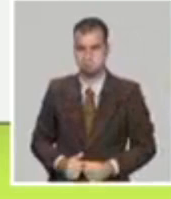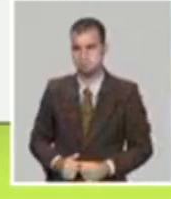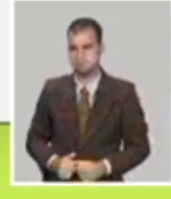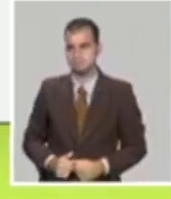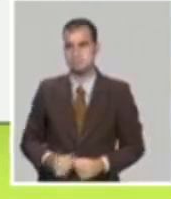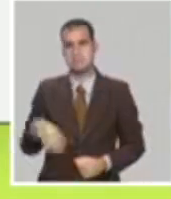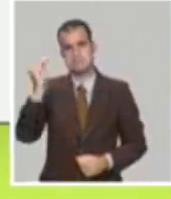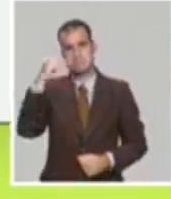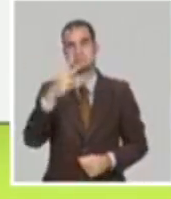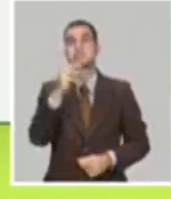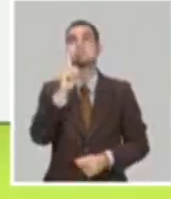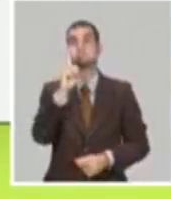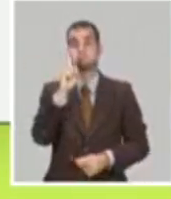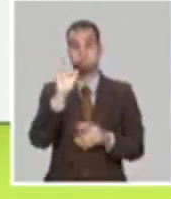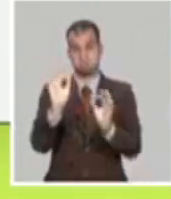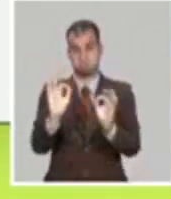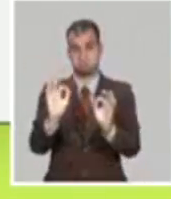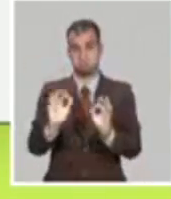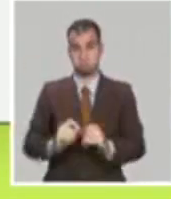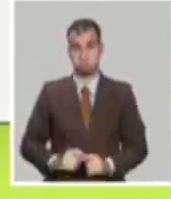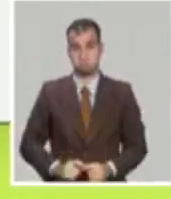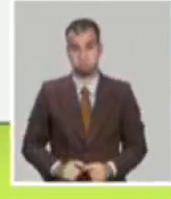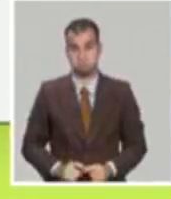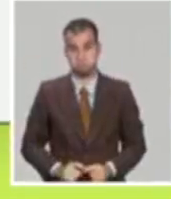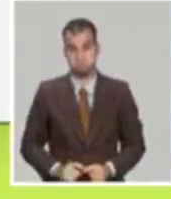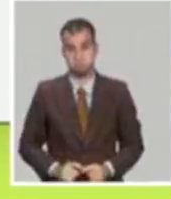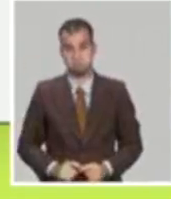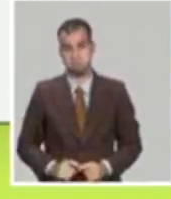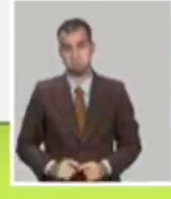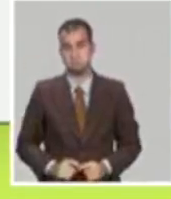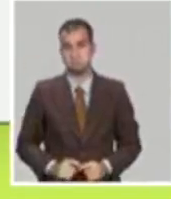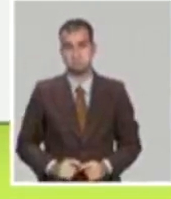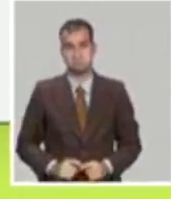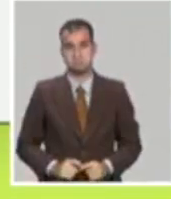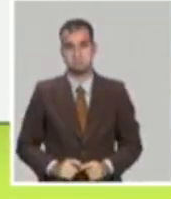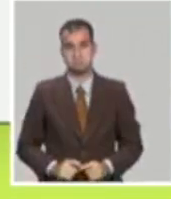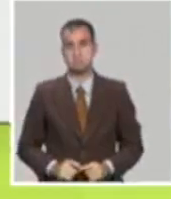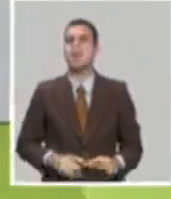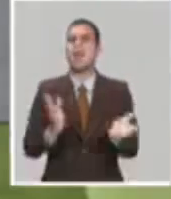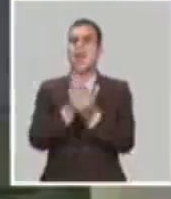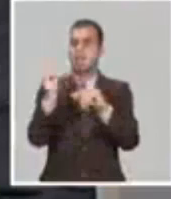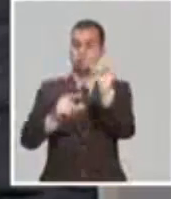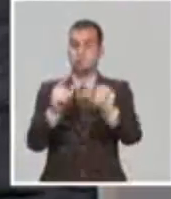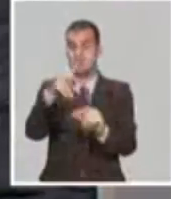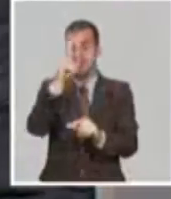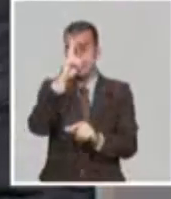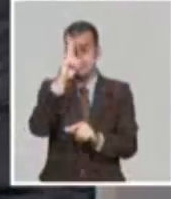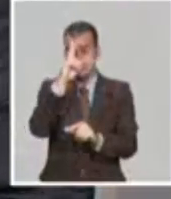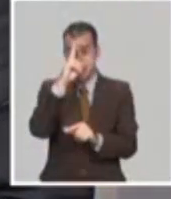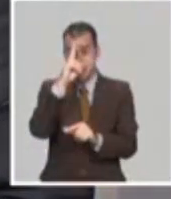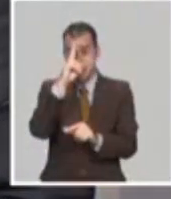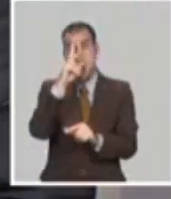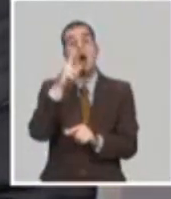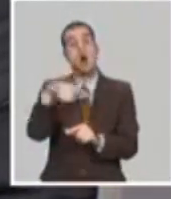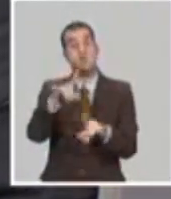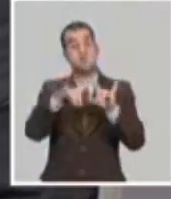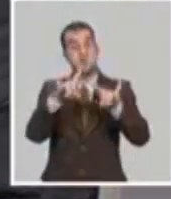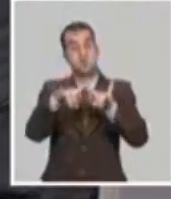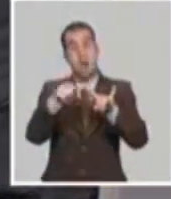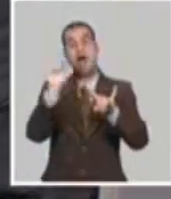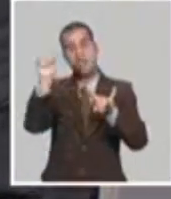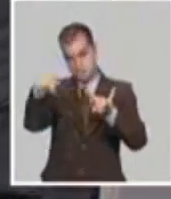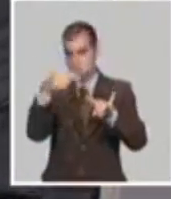va a garantizar cobertura médica, de enfermería. Va a haber una activa participación de los estudiantes, también de las ciencias médicas en todo